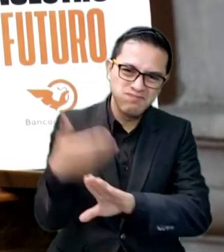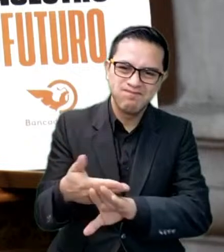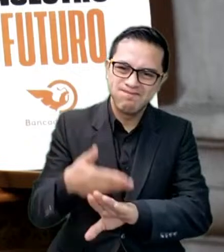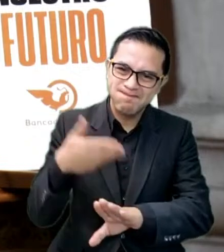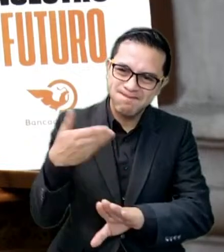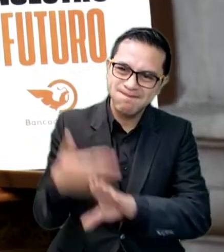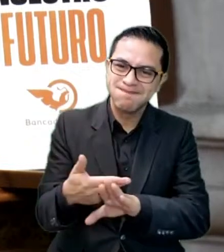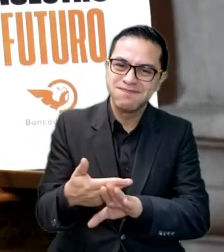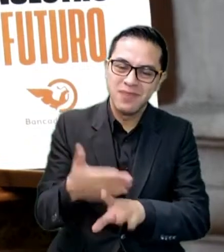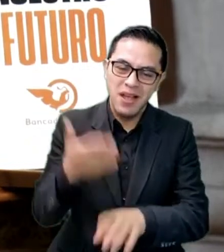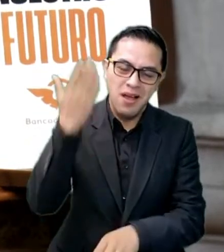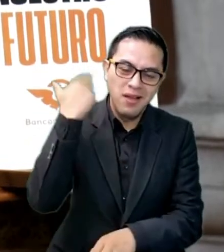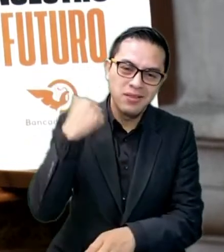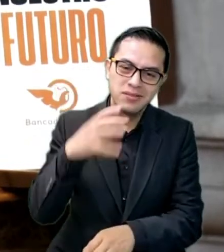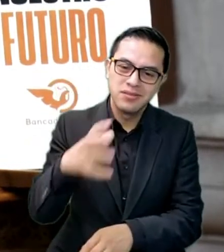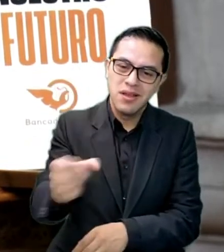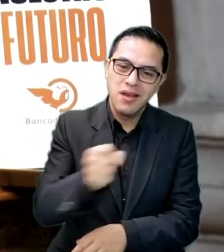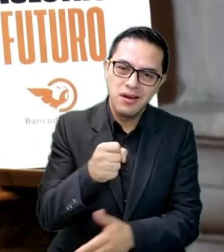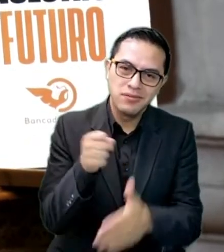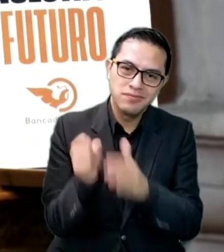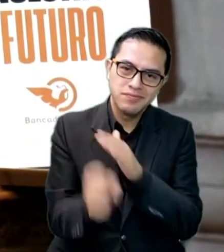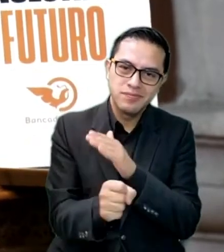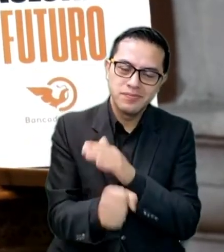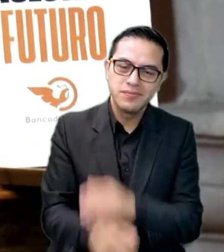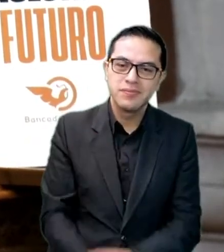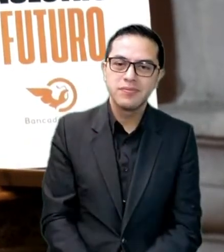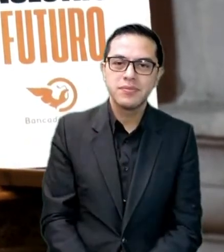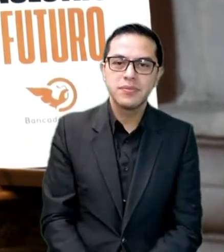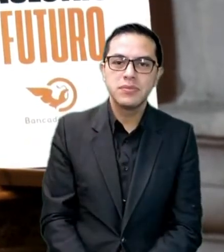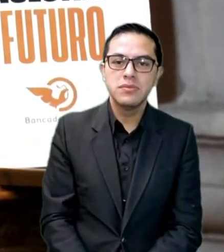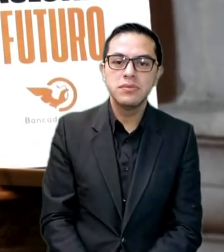detención. En el proceso,